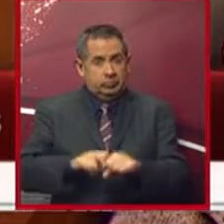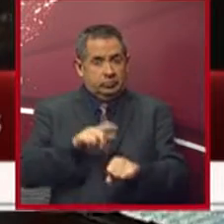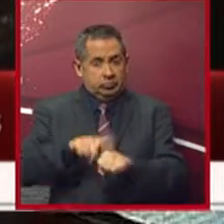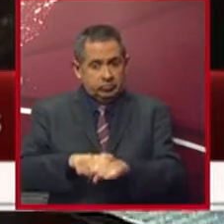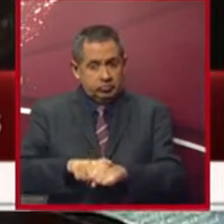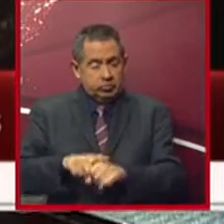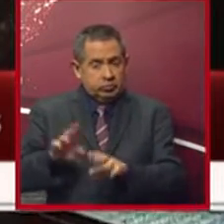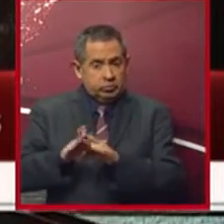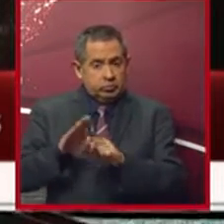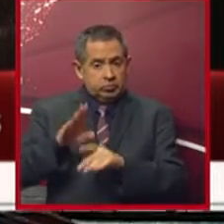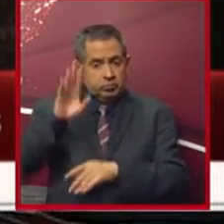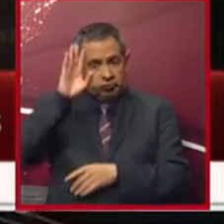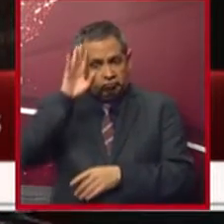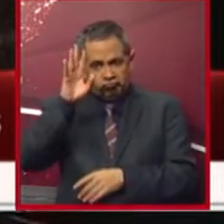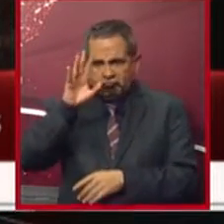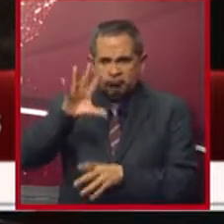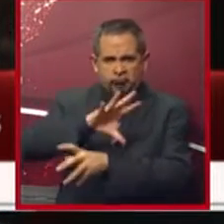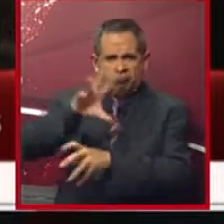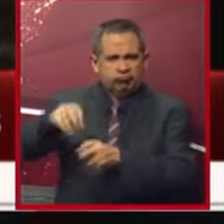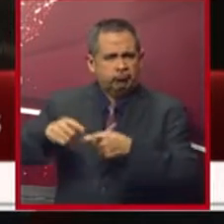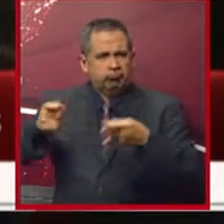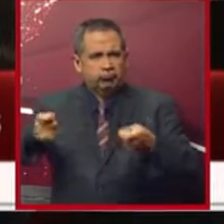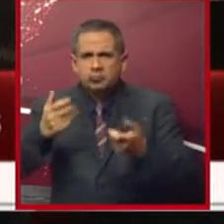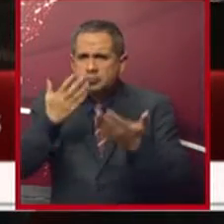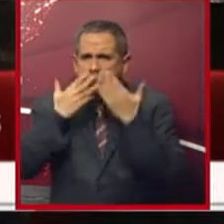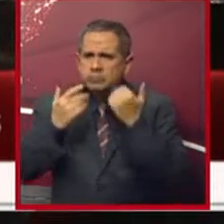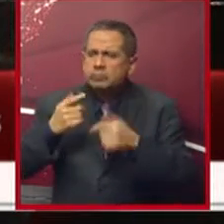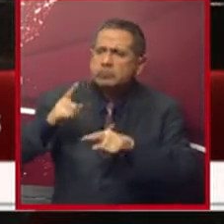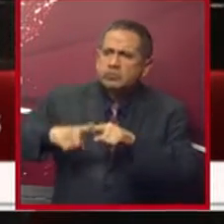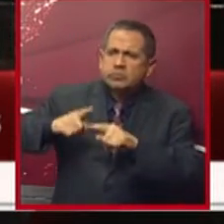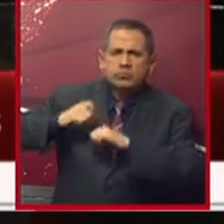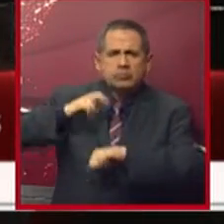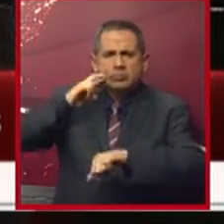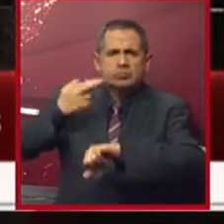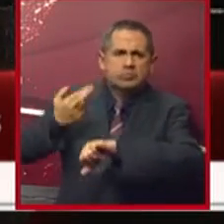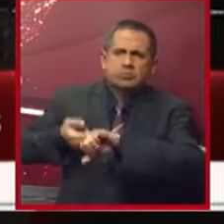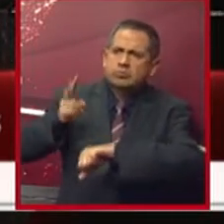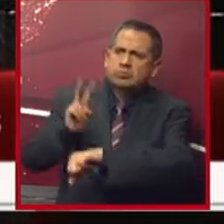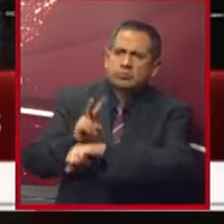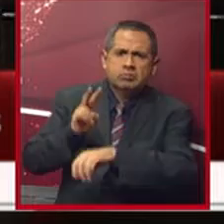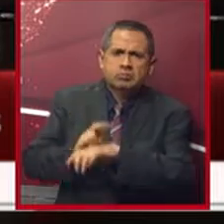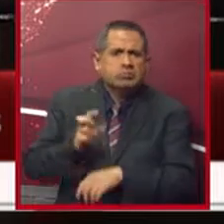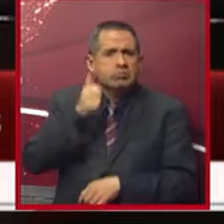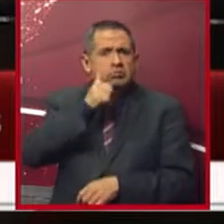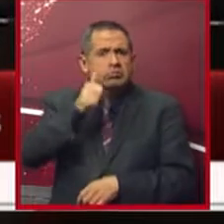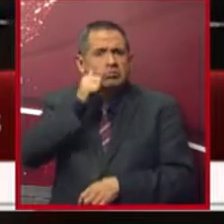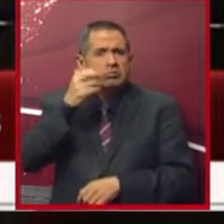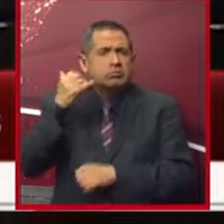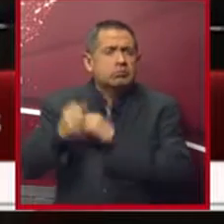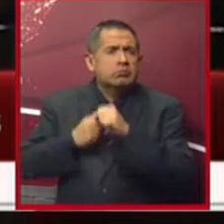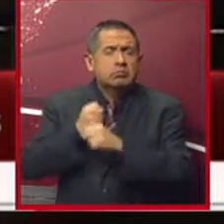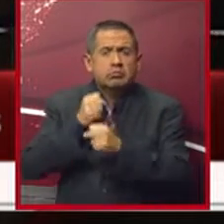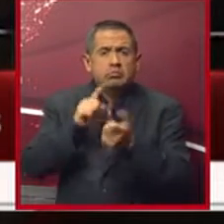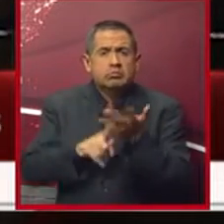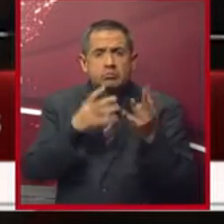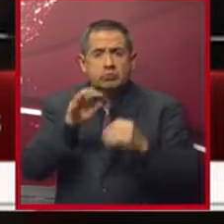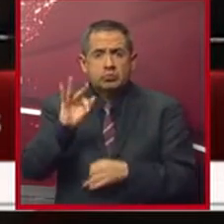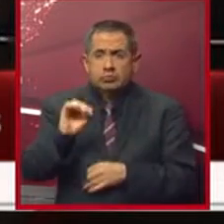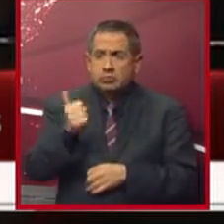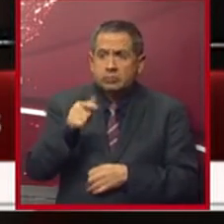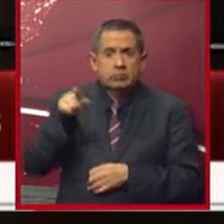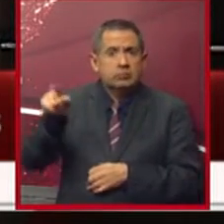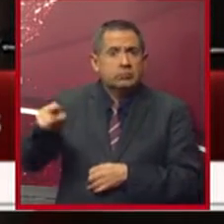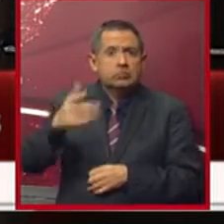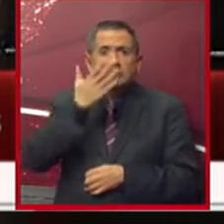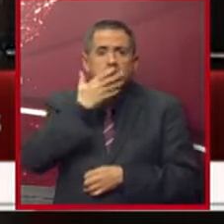la extrema autonomía y casi total falta de rendición de cuentas que ha caracterizado a las Fuerzas Armadas desde 1946, cuando